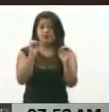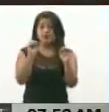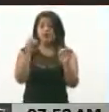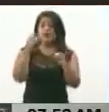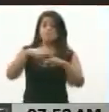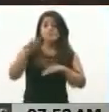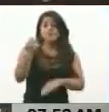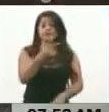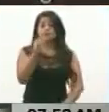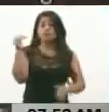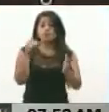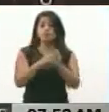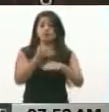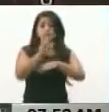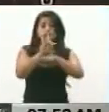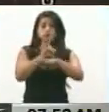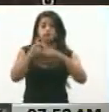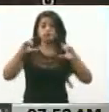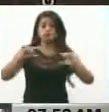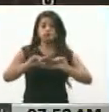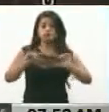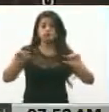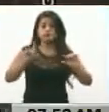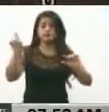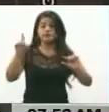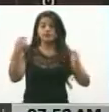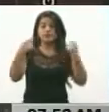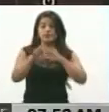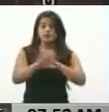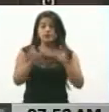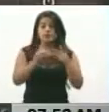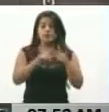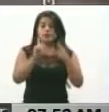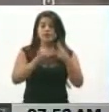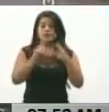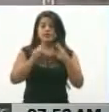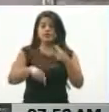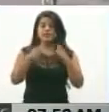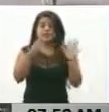la venta. Más de 70.000 televisores que ya